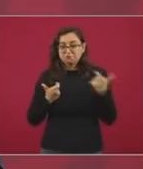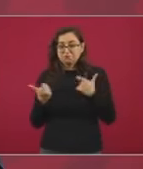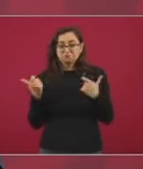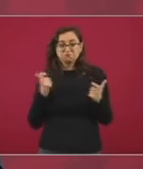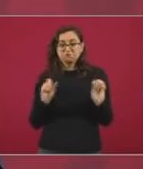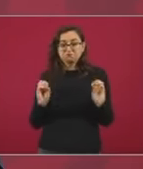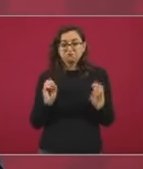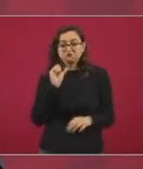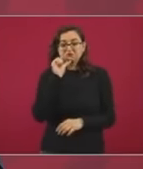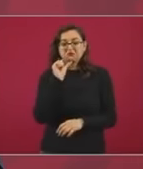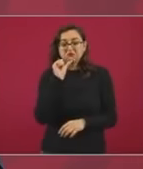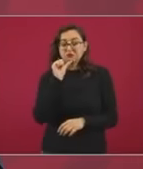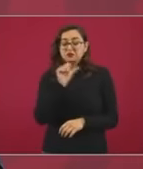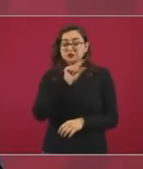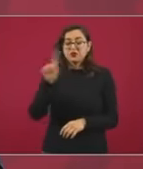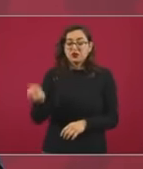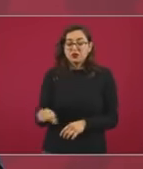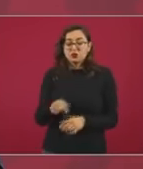balanza,